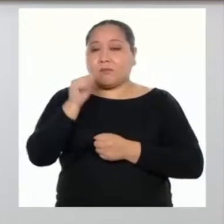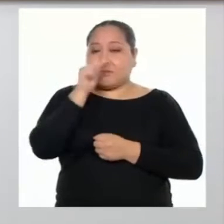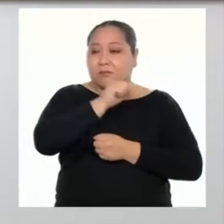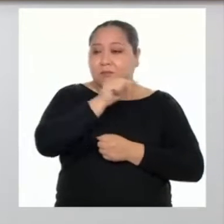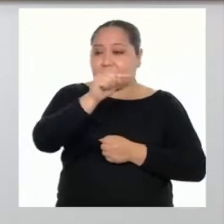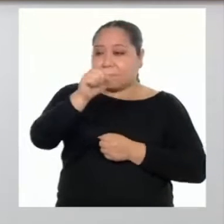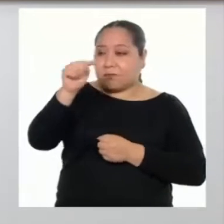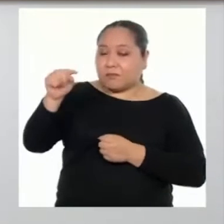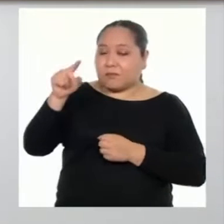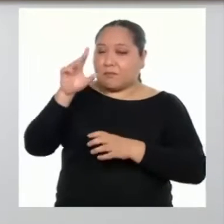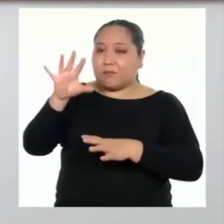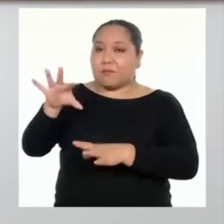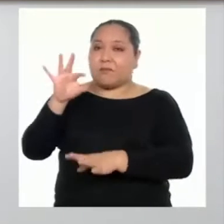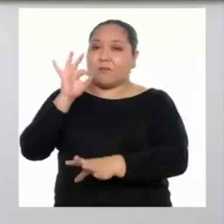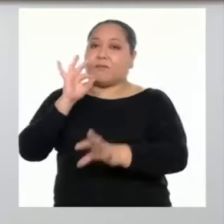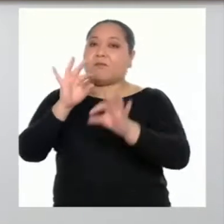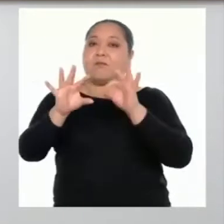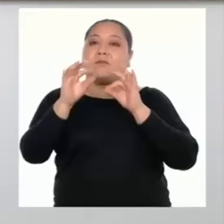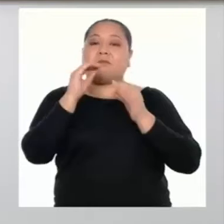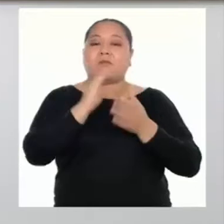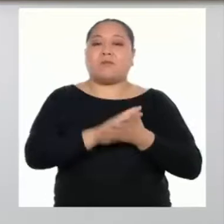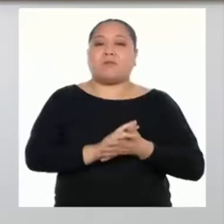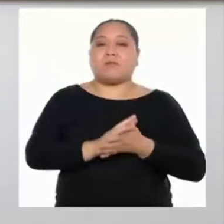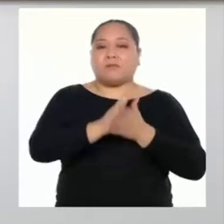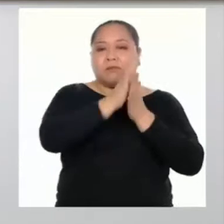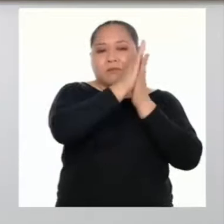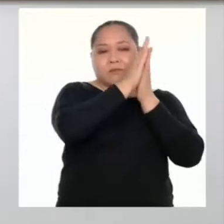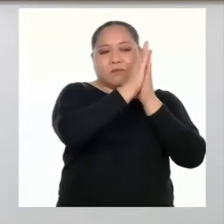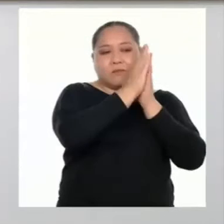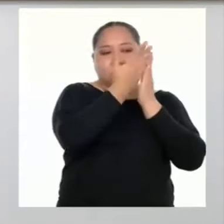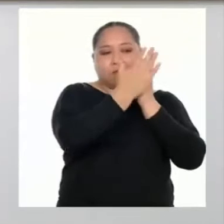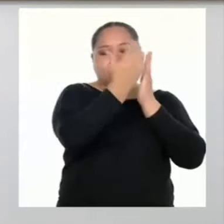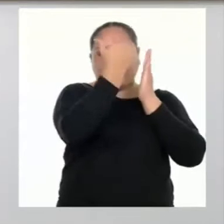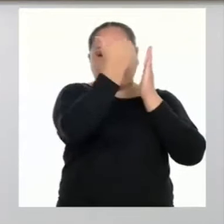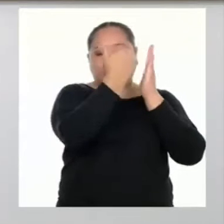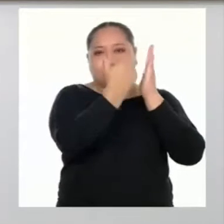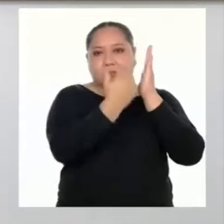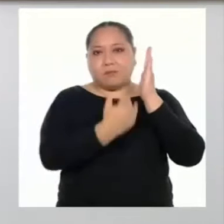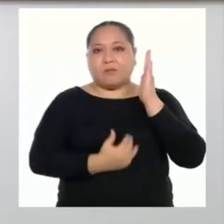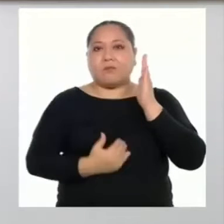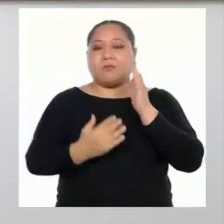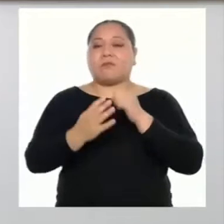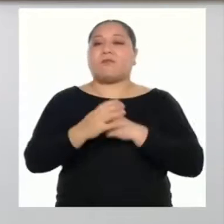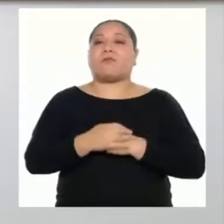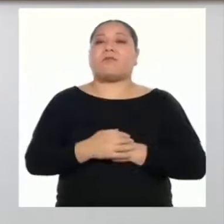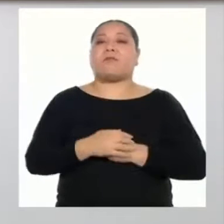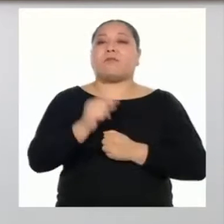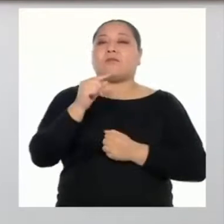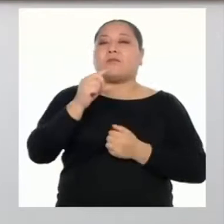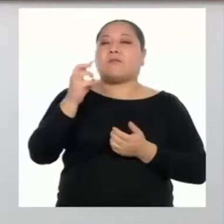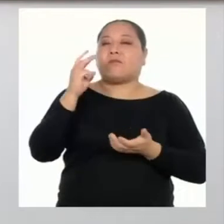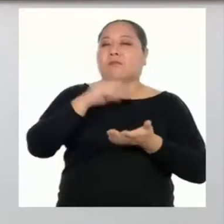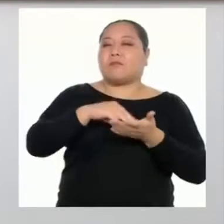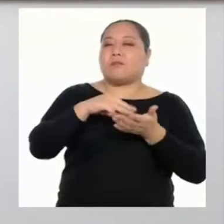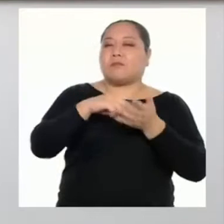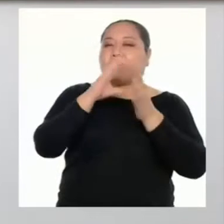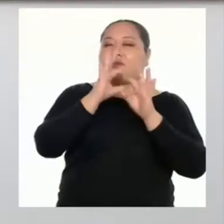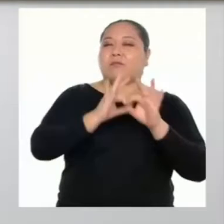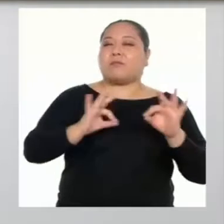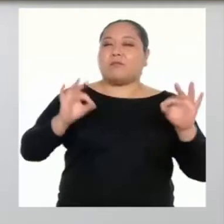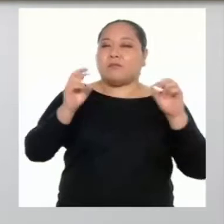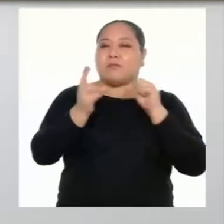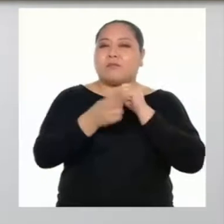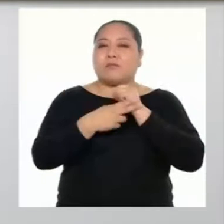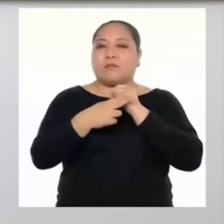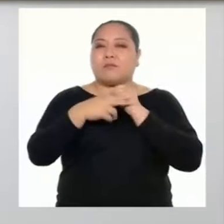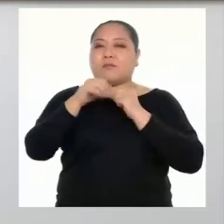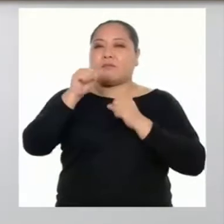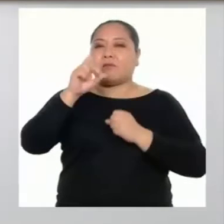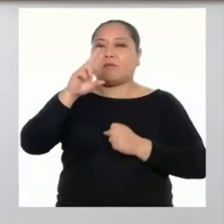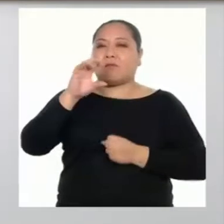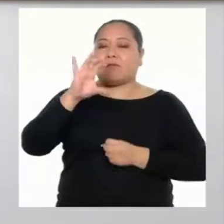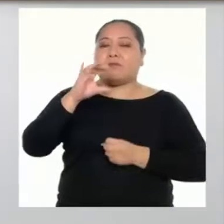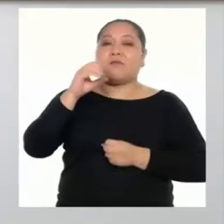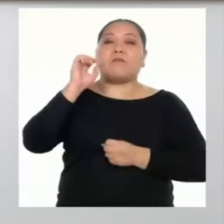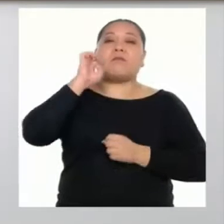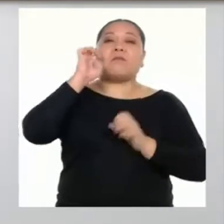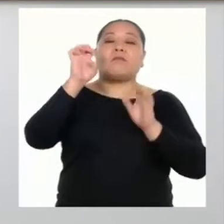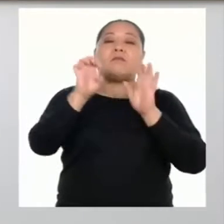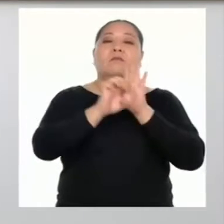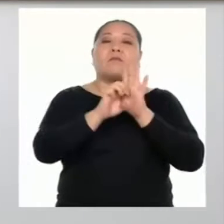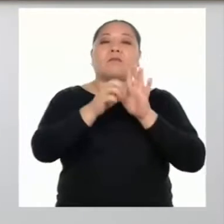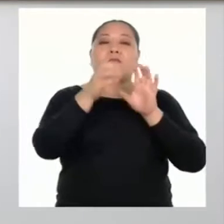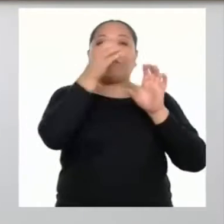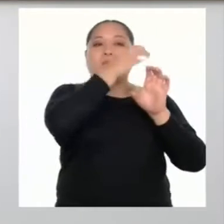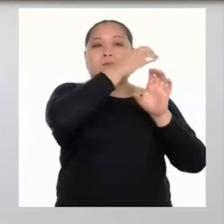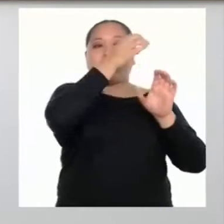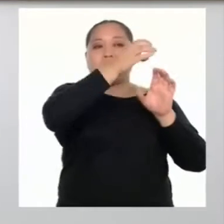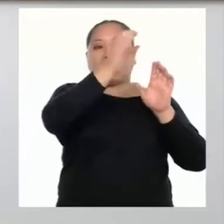las cuales se encuentran en los legajos de los expedientes de los principales archivos, por ejemplo, en las